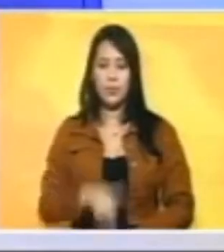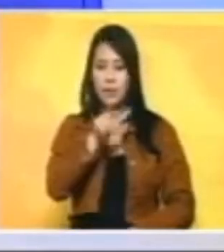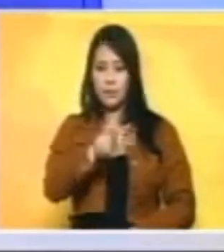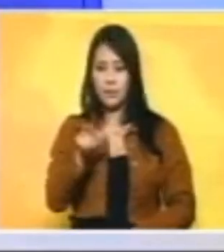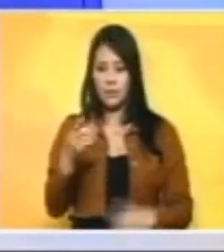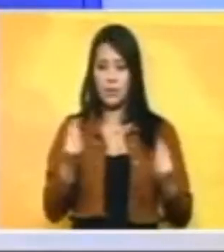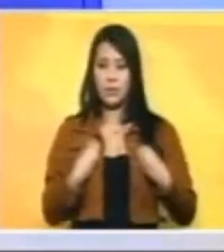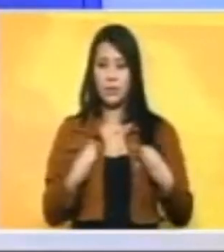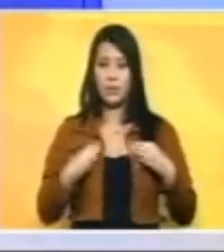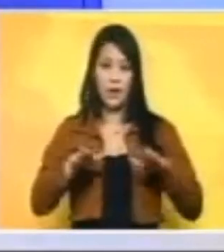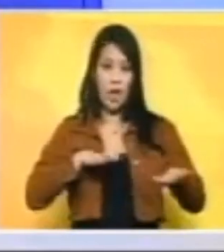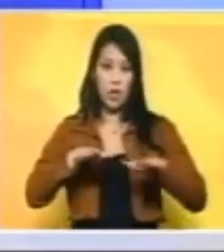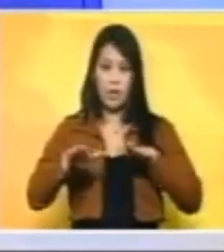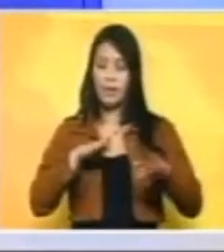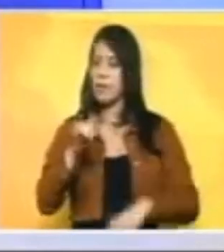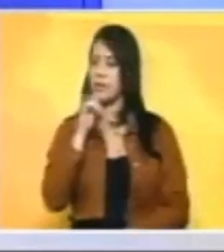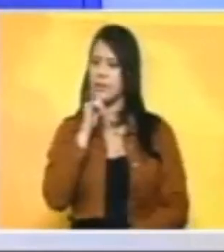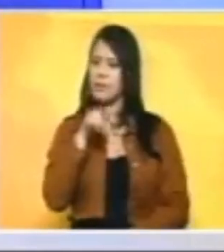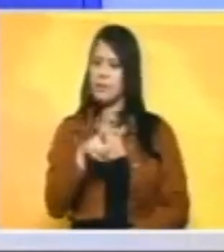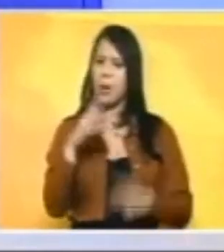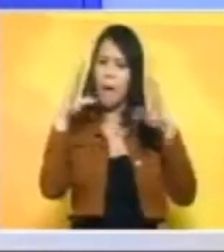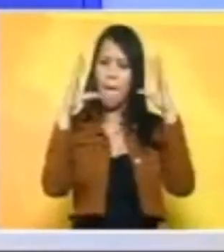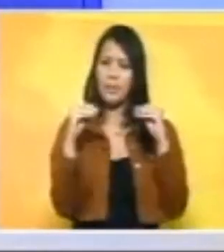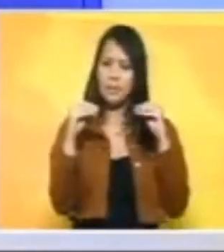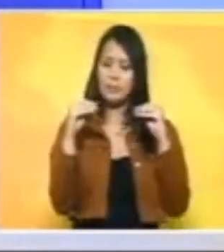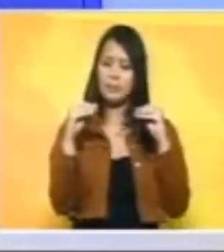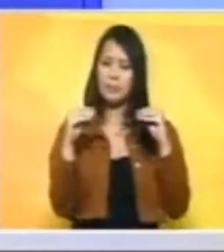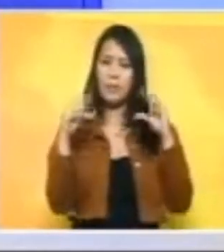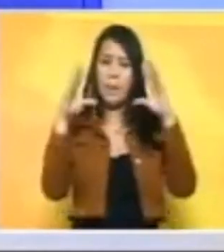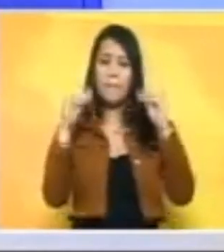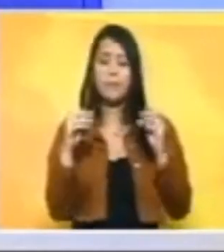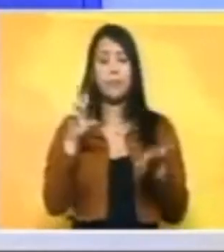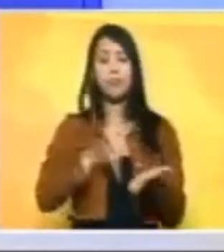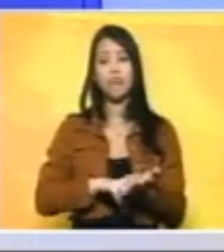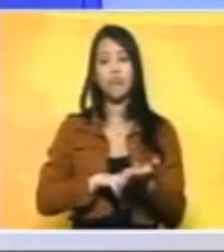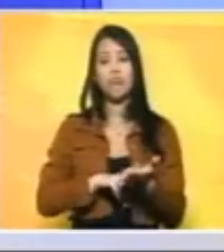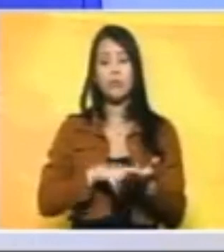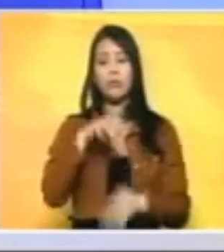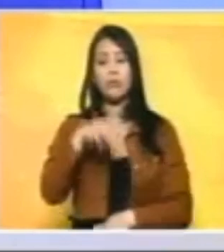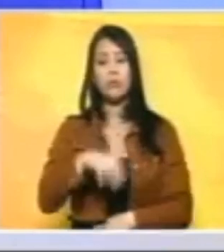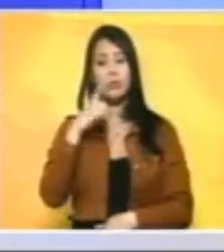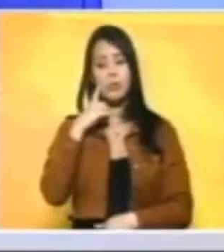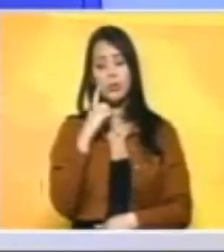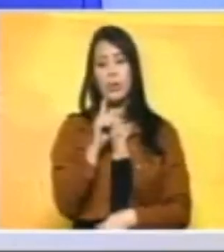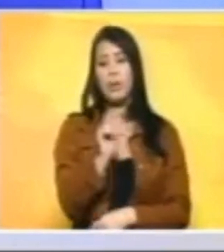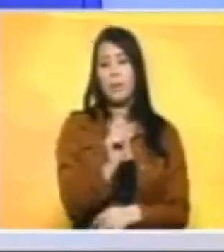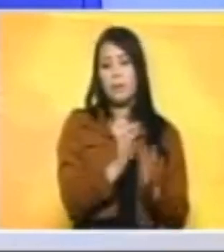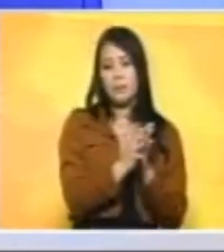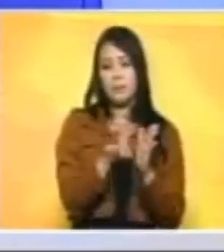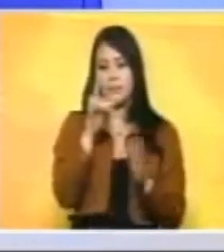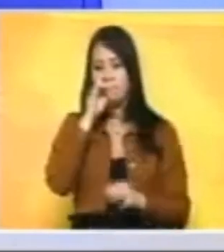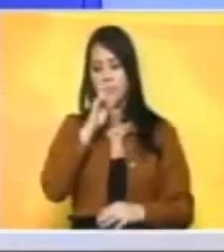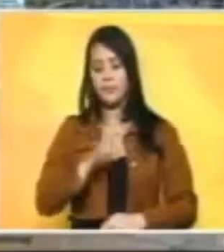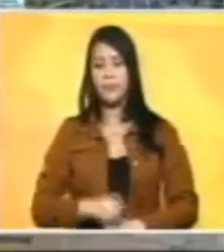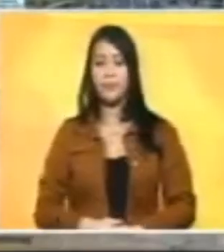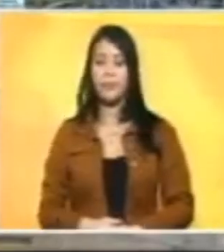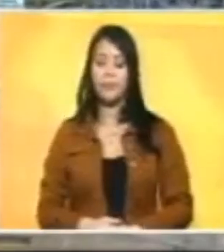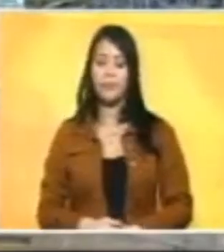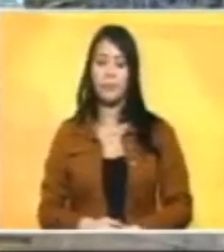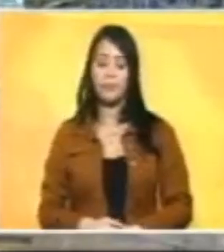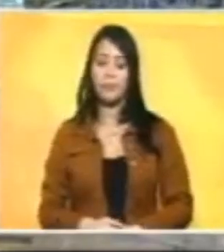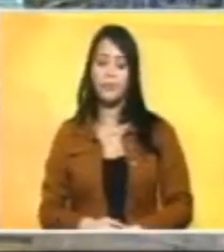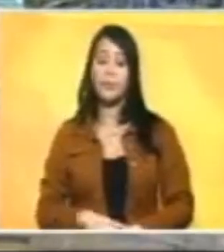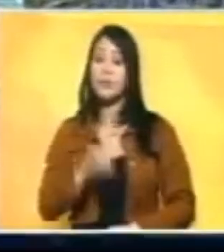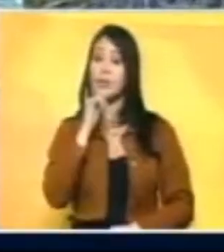Habitantes de Cogedes señalan que han aumentado los apagones y fallas eléctricas en la entidad durante el primer trimestre del año. De